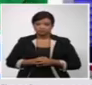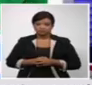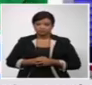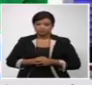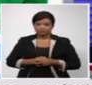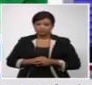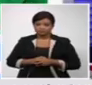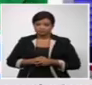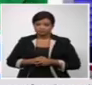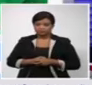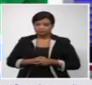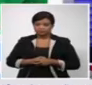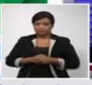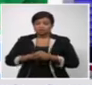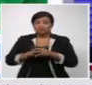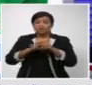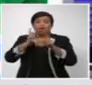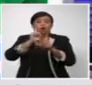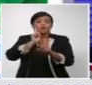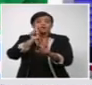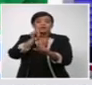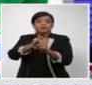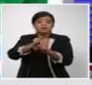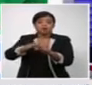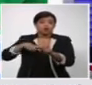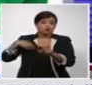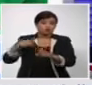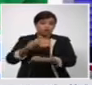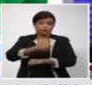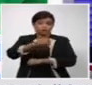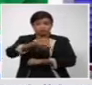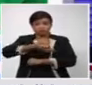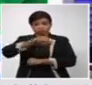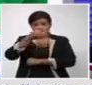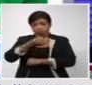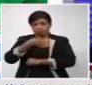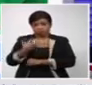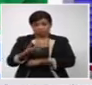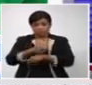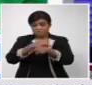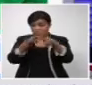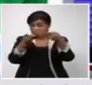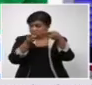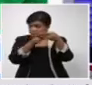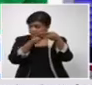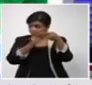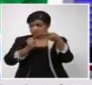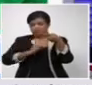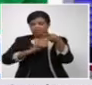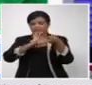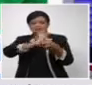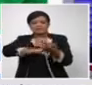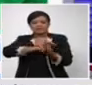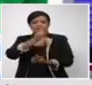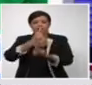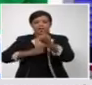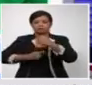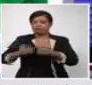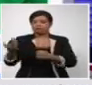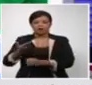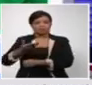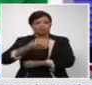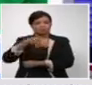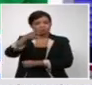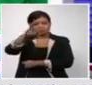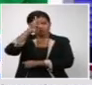interés, el objetivo de nuestro mensaje es que realmente, primero, si tenemos un síntoma, vayamos inmediatamente